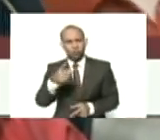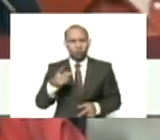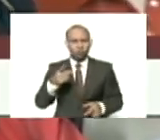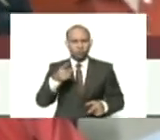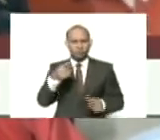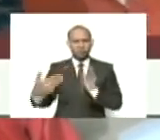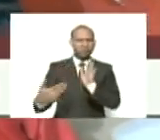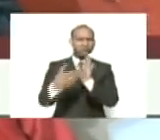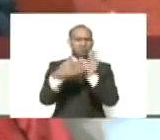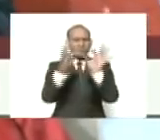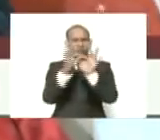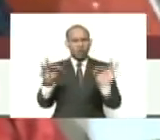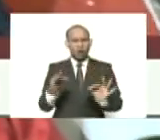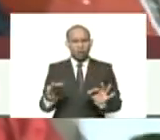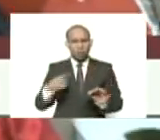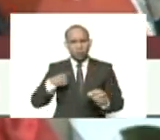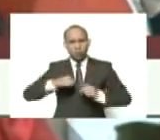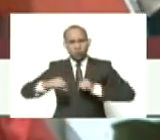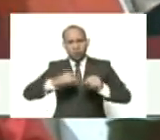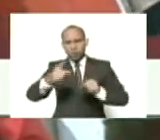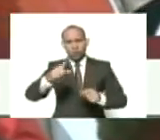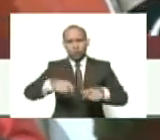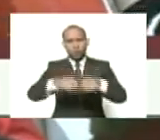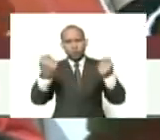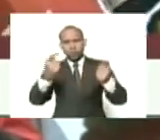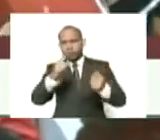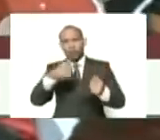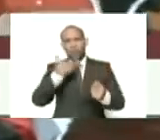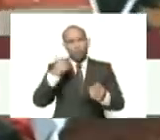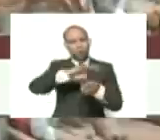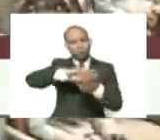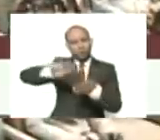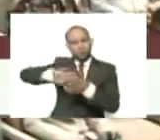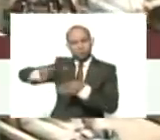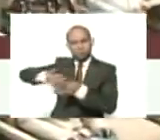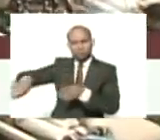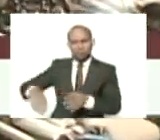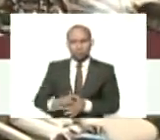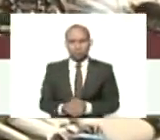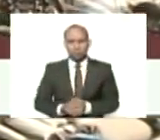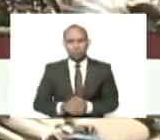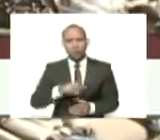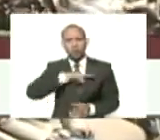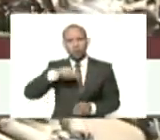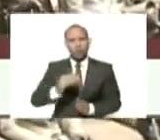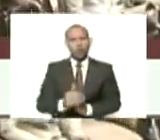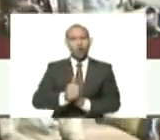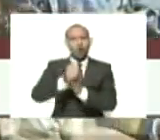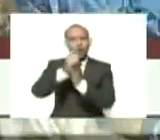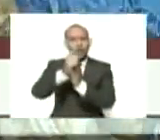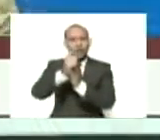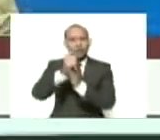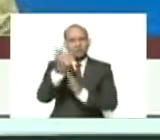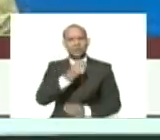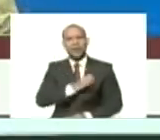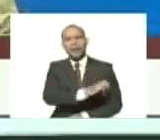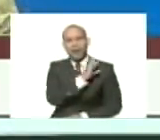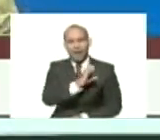ese liderazgo para nuestro movimiento, para nuestra fuerza. Nuestro liderazgo tiene que ser